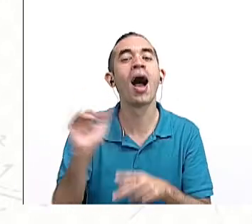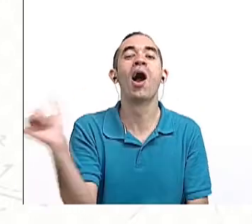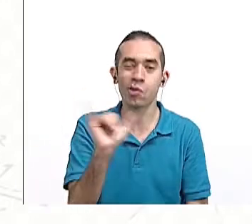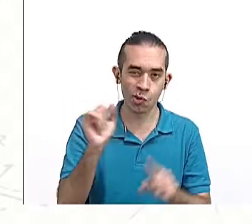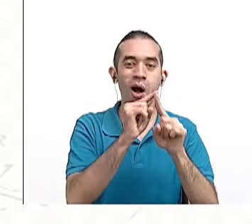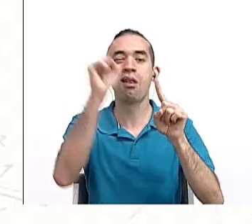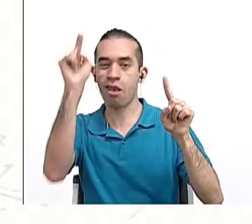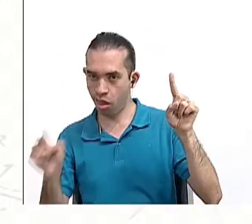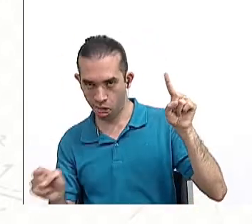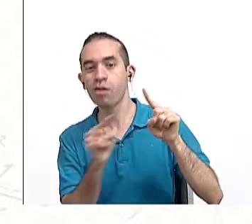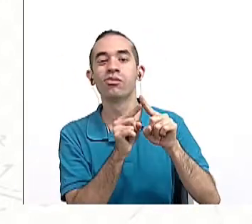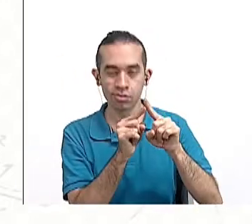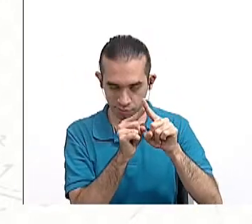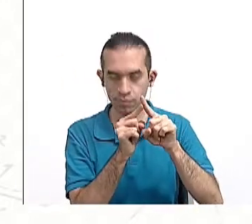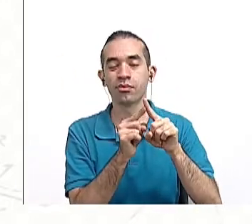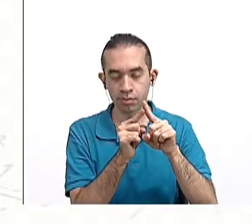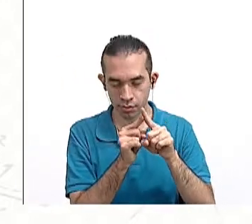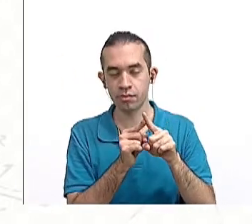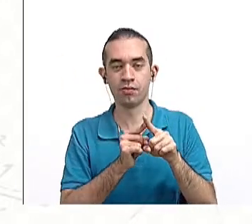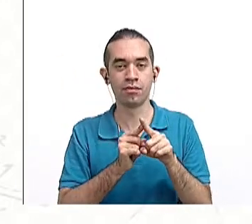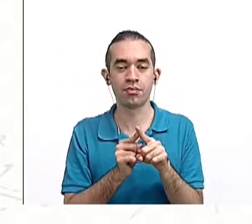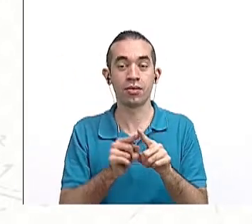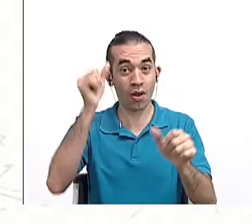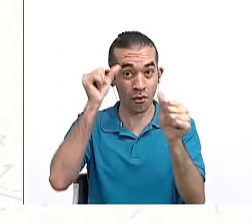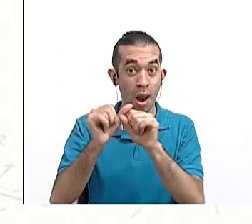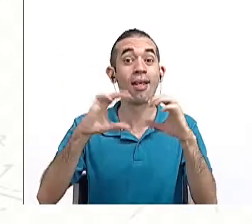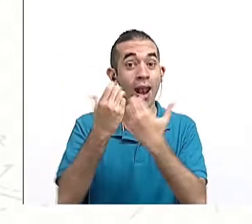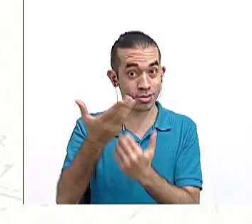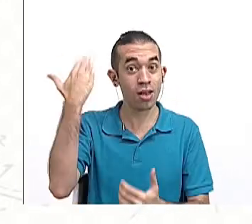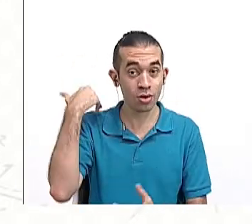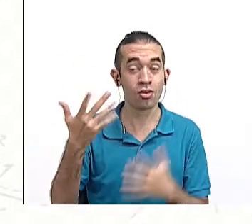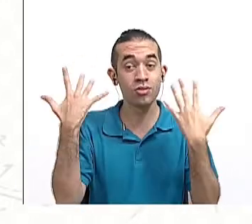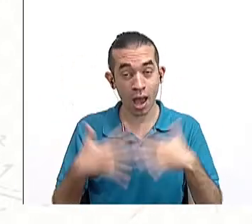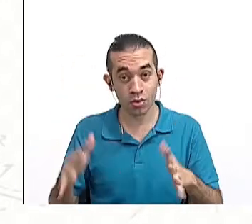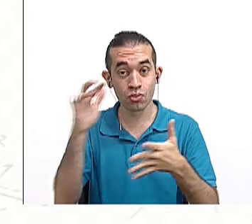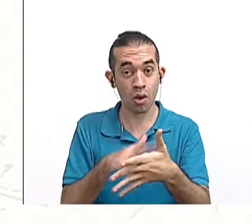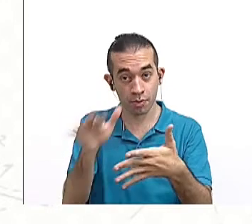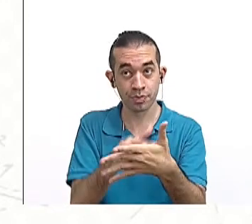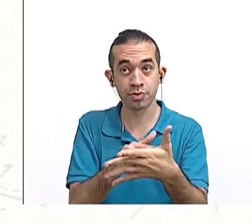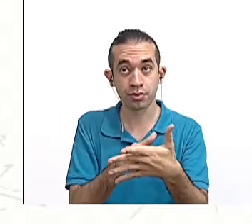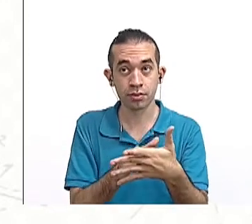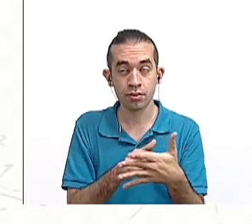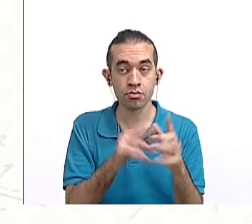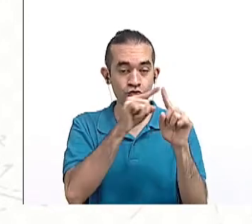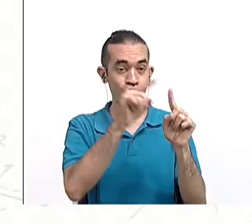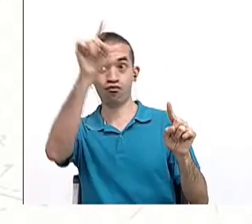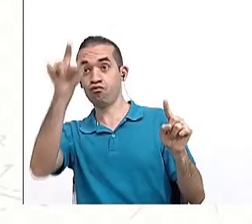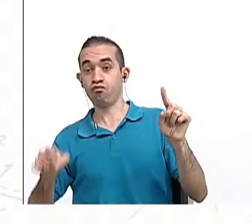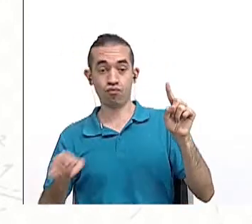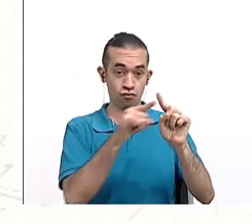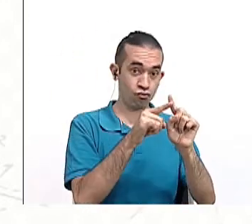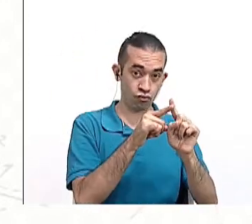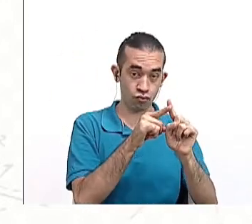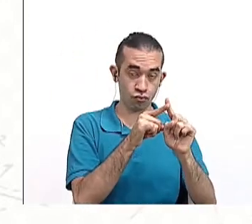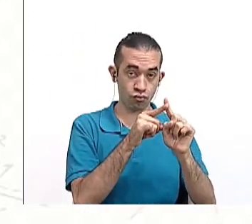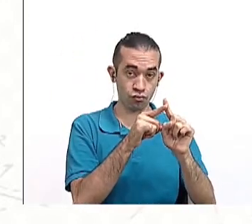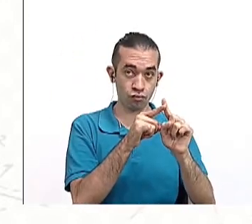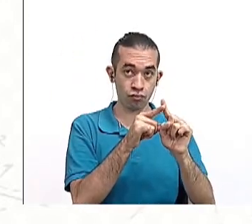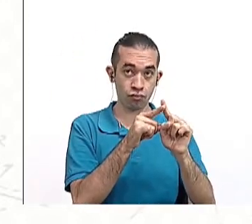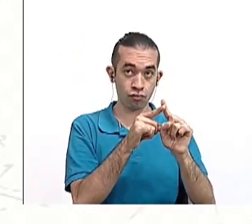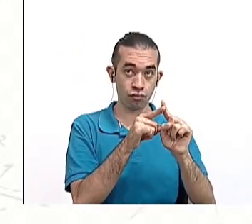correcto y si ustedes recuerdan en la clase anterior habíamos visto que si los lados del triángulo son este